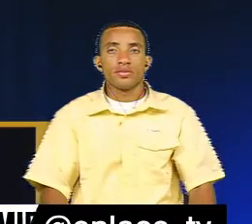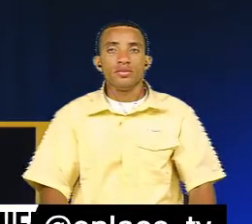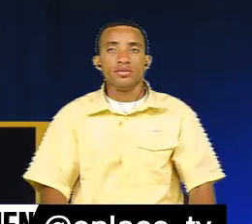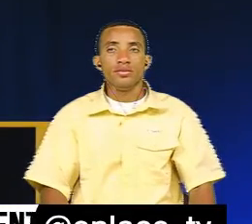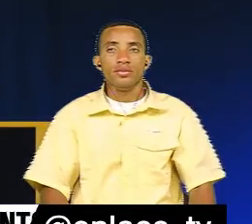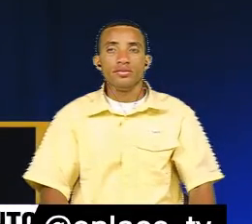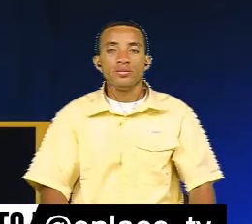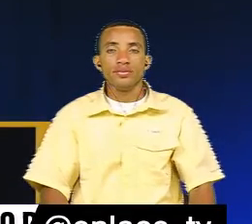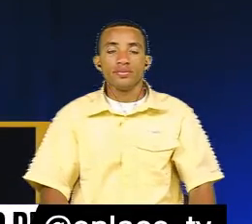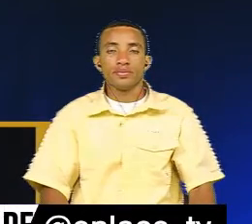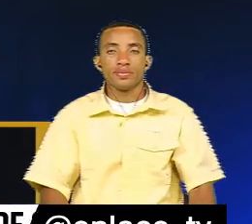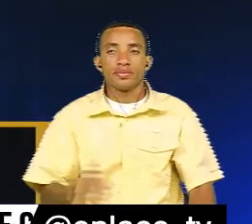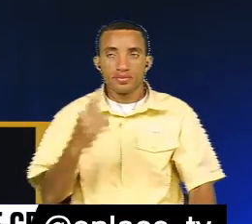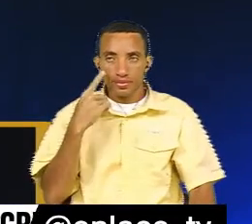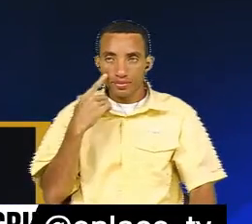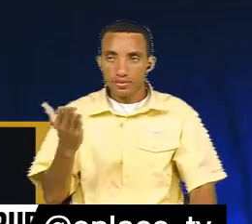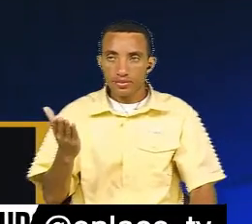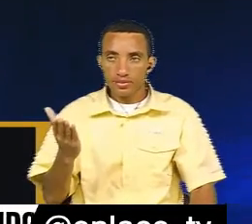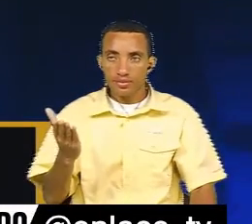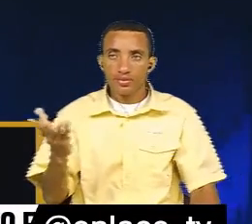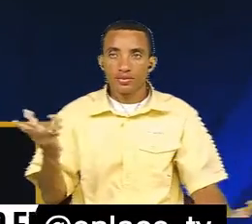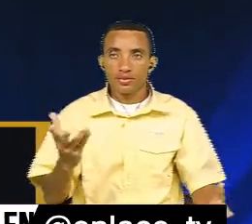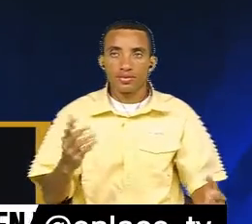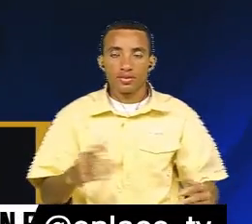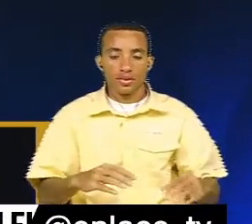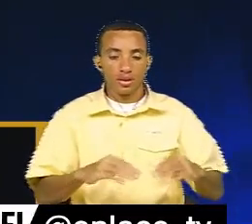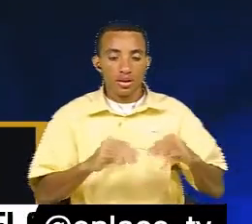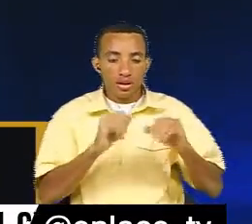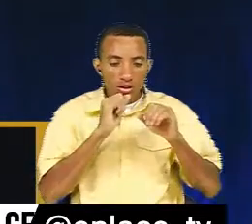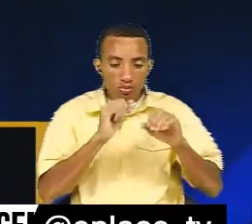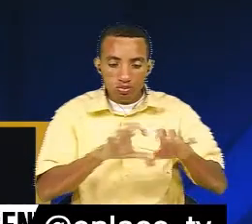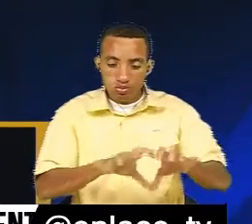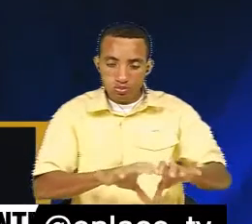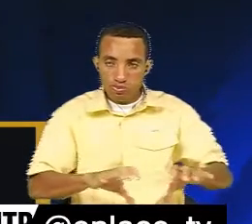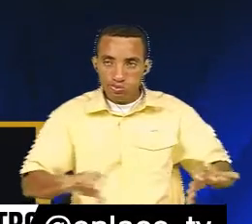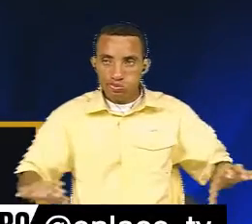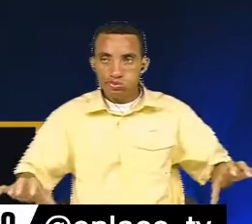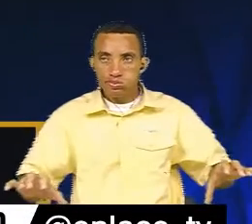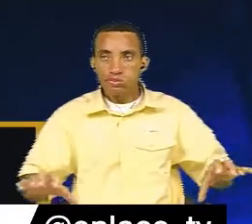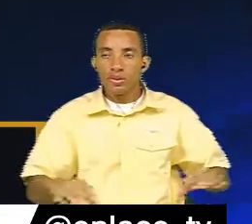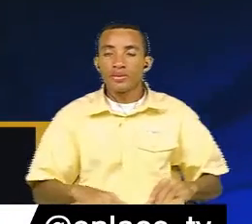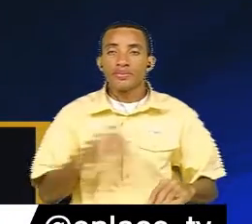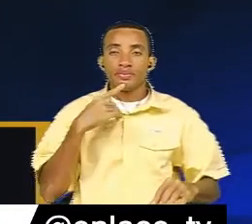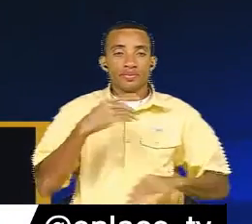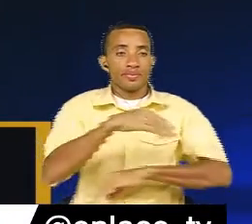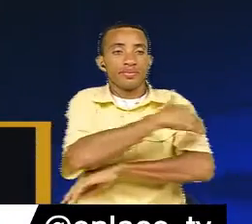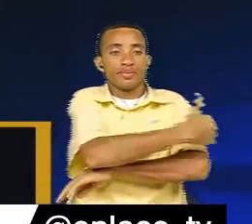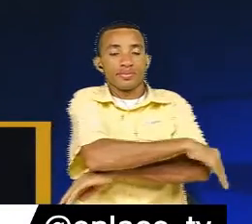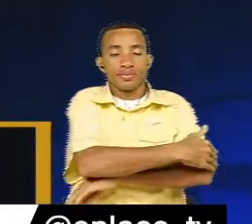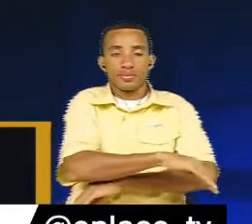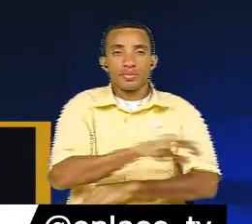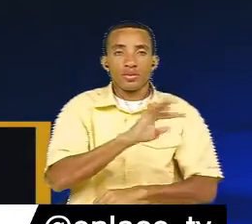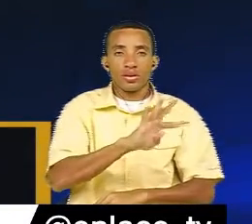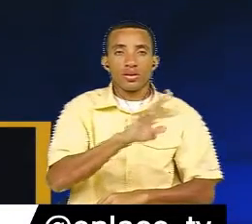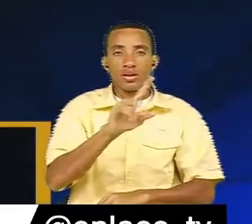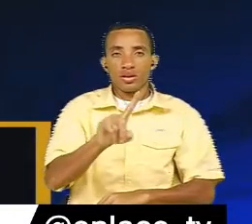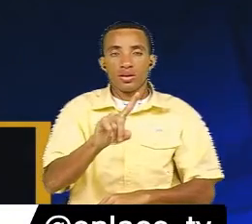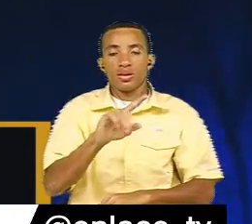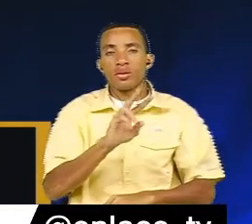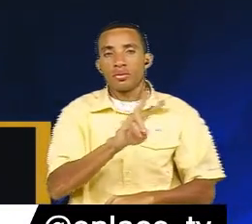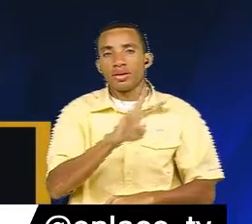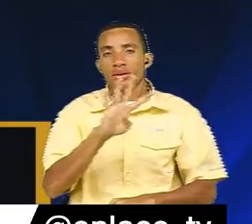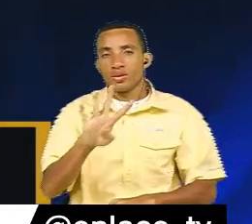Y las siguientes imágenes corresponden a la alcantarilla ubicada en la calle 41 con carrera 24 esquina. Esta alcantarilla